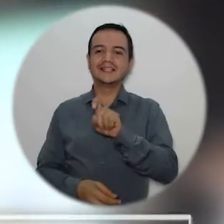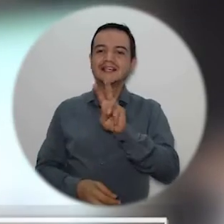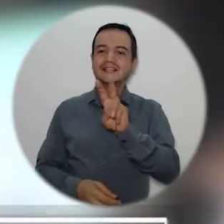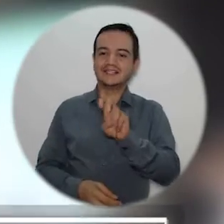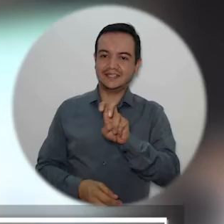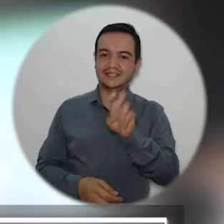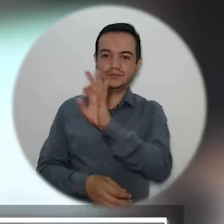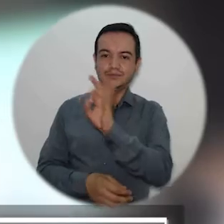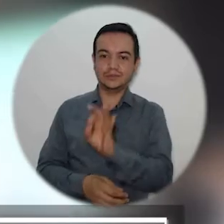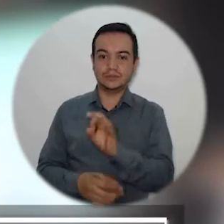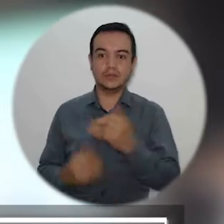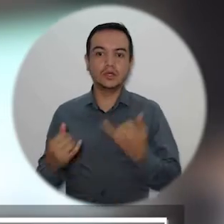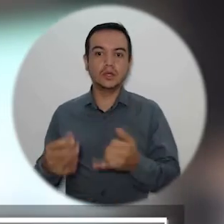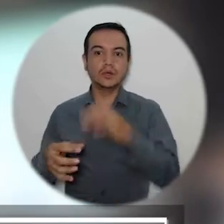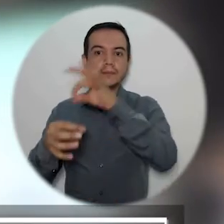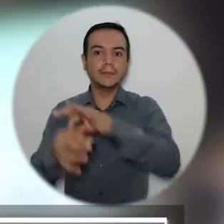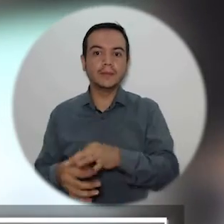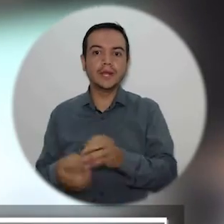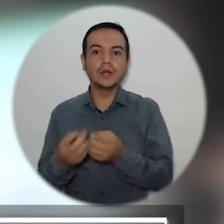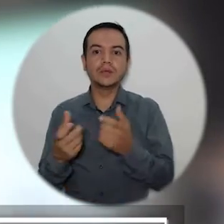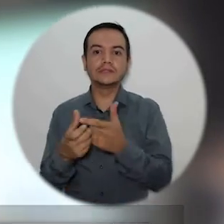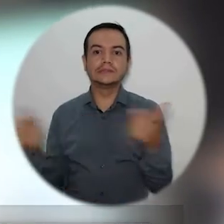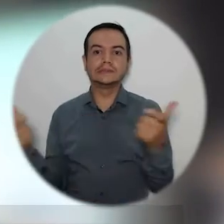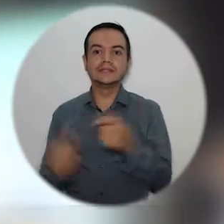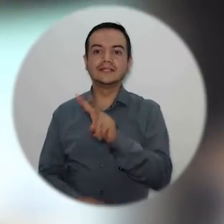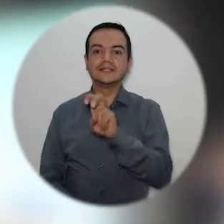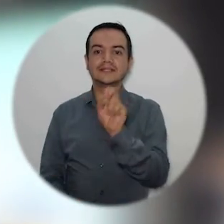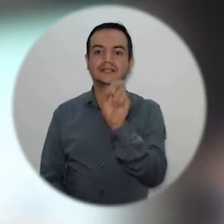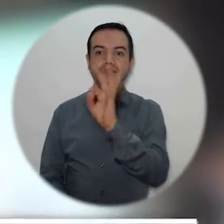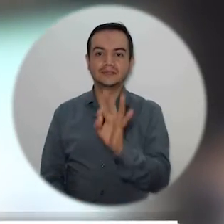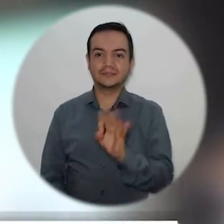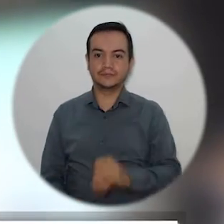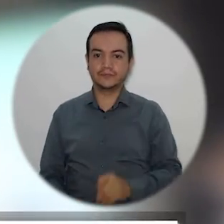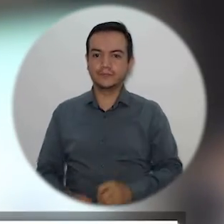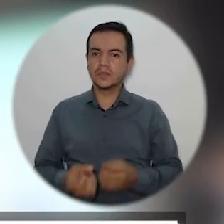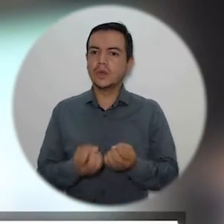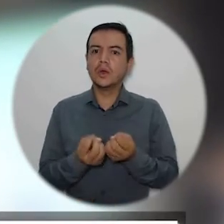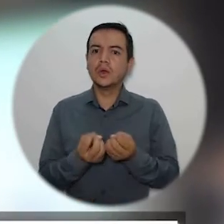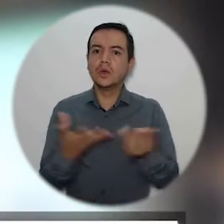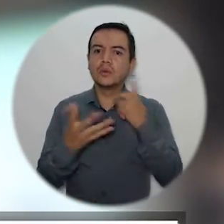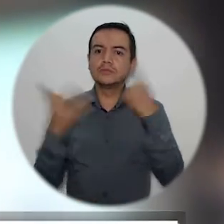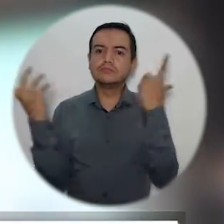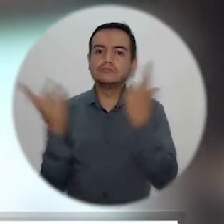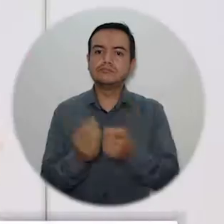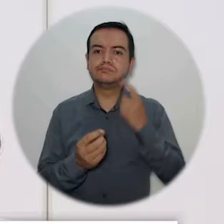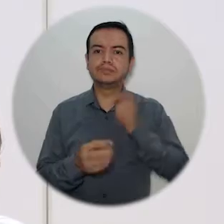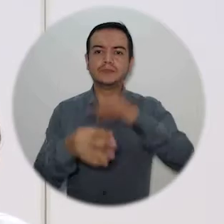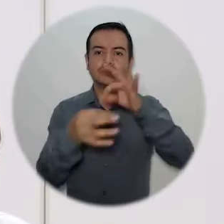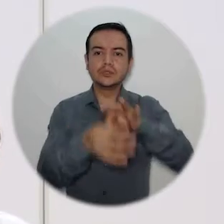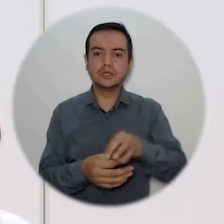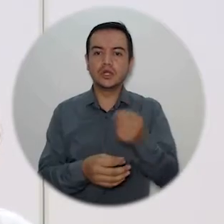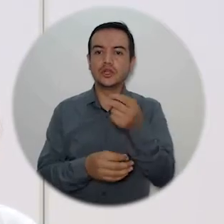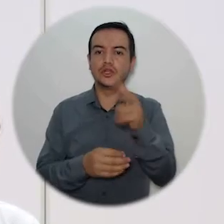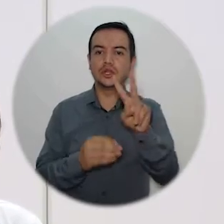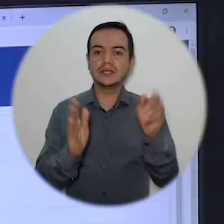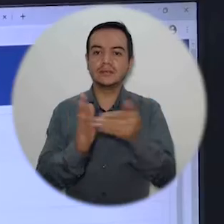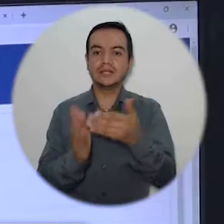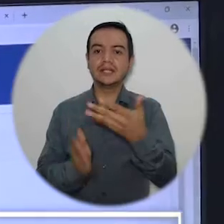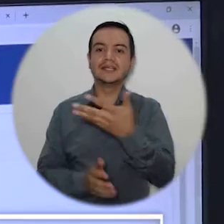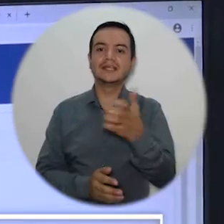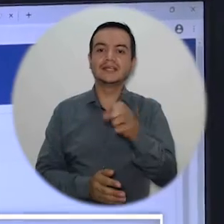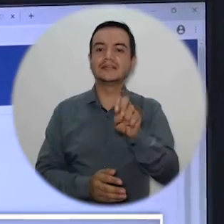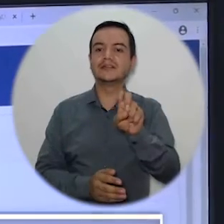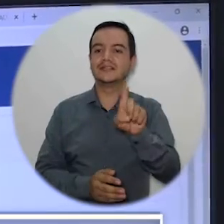consulta pasada participaron un 67% los estudiantes y en esta consulta el 70%. Logrando así la